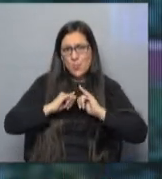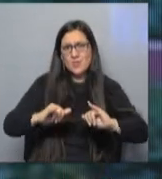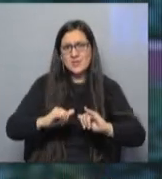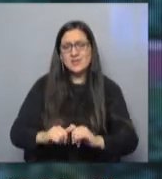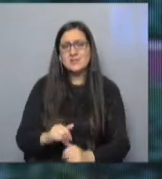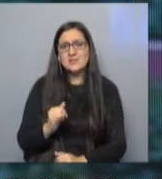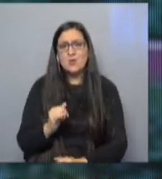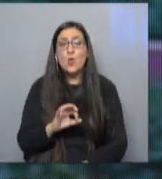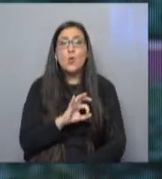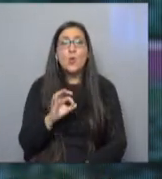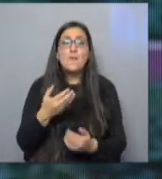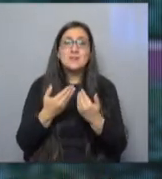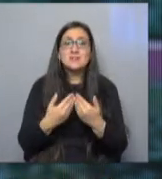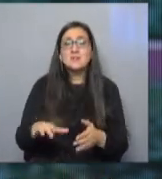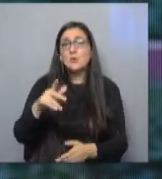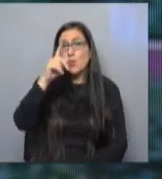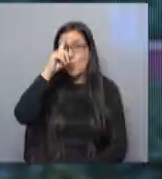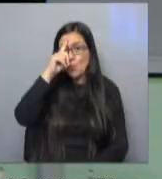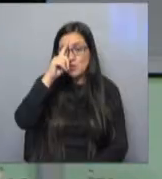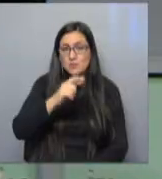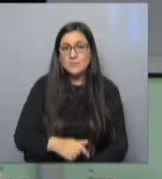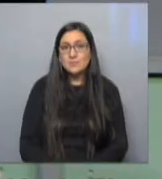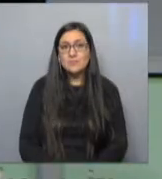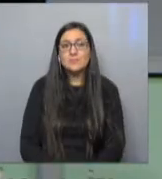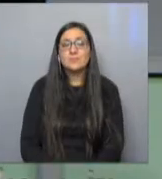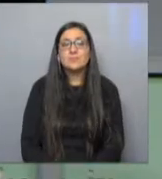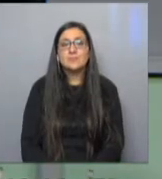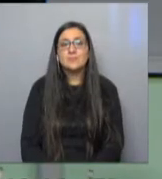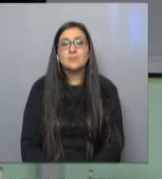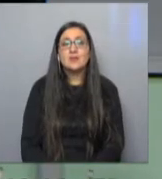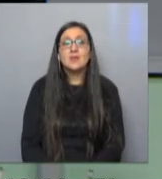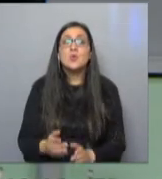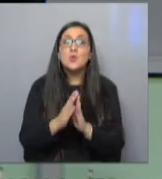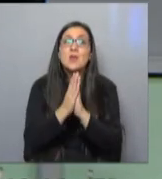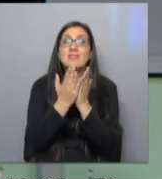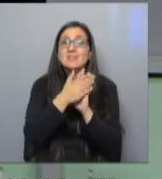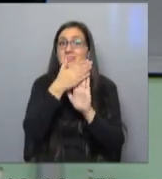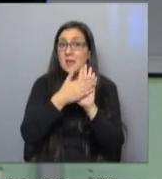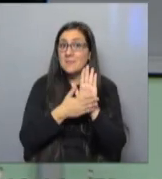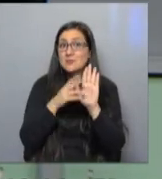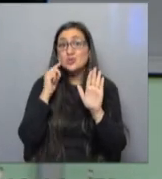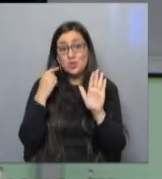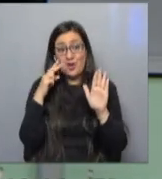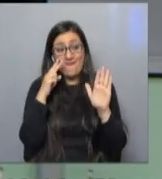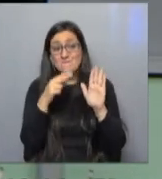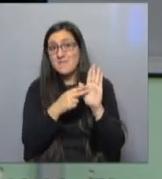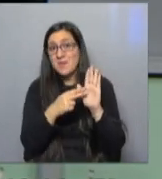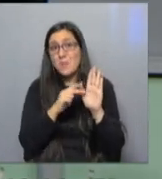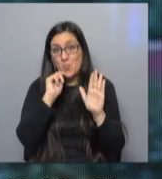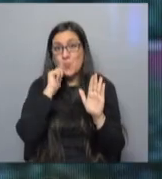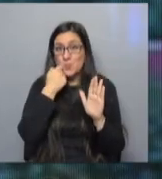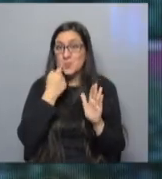primero días y una etapa muy